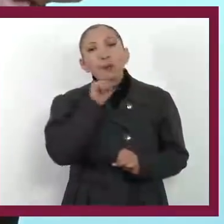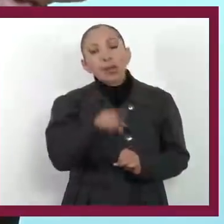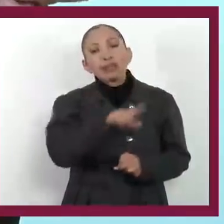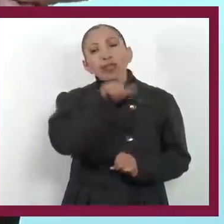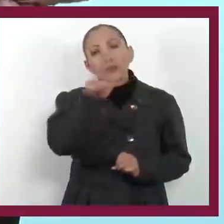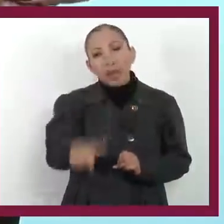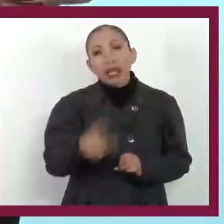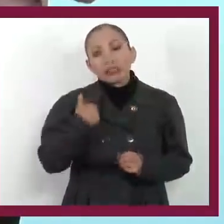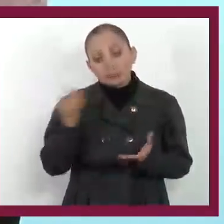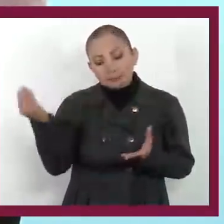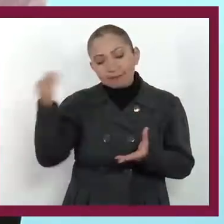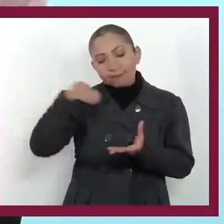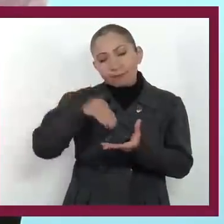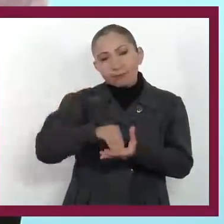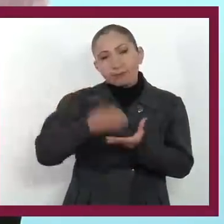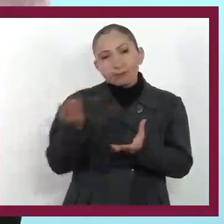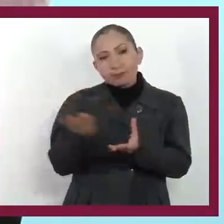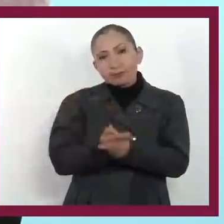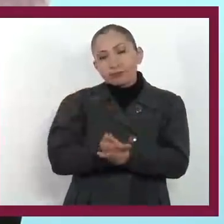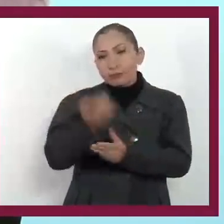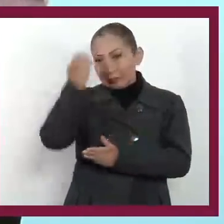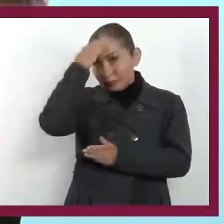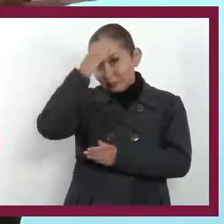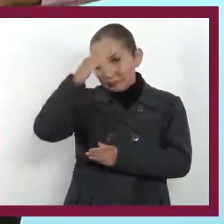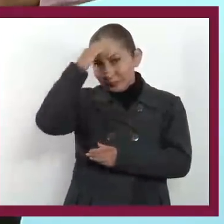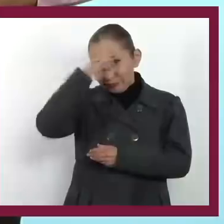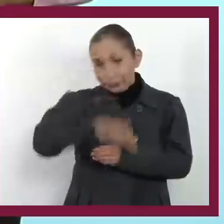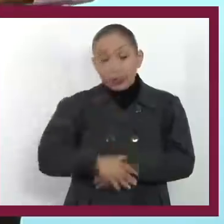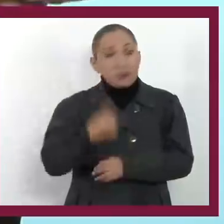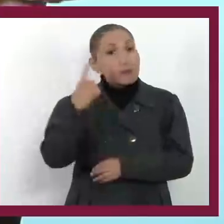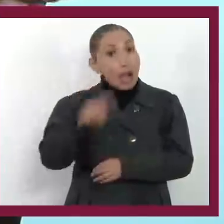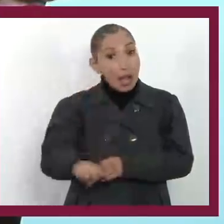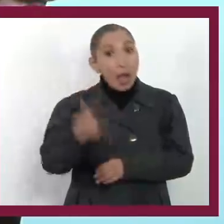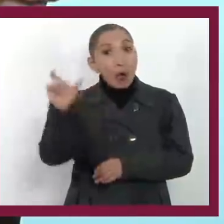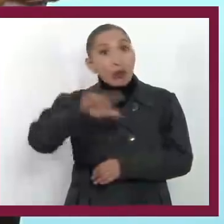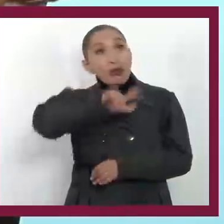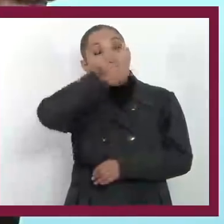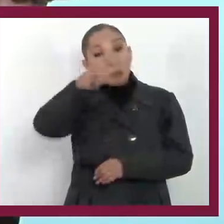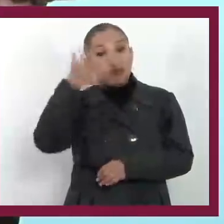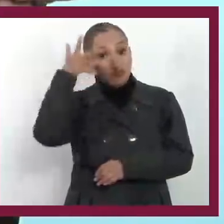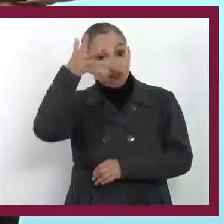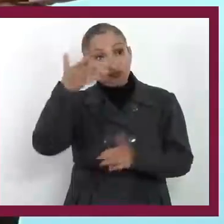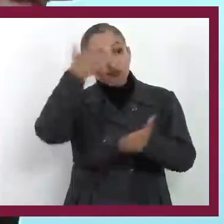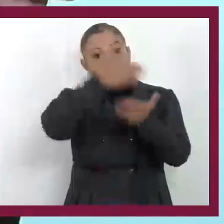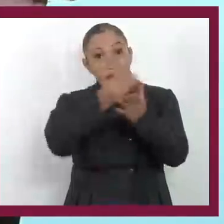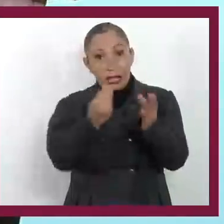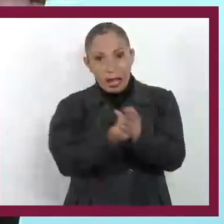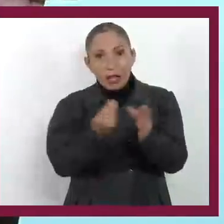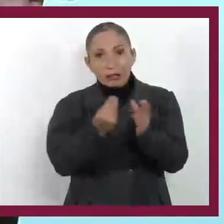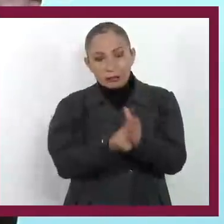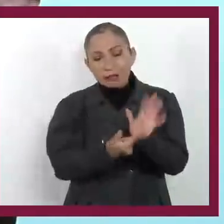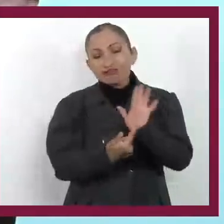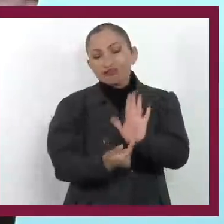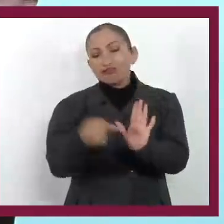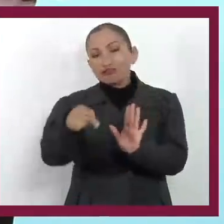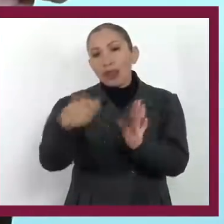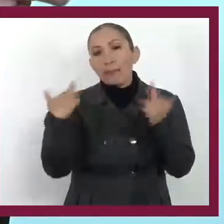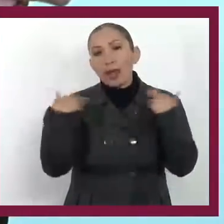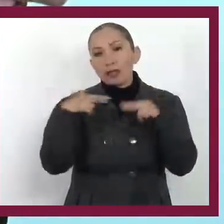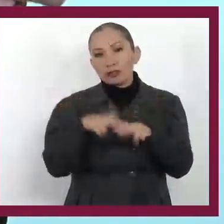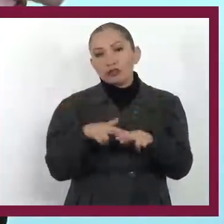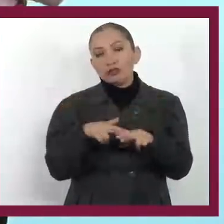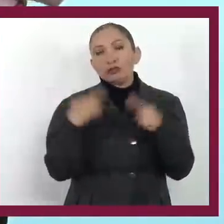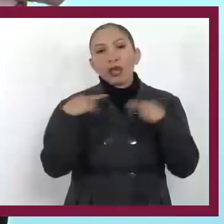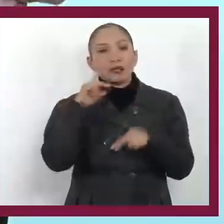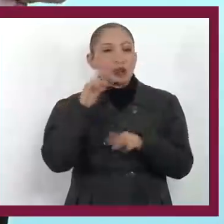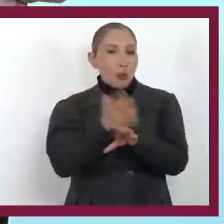posteriormente las integren a su carpeta de experiencias, a fin de que cuando regresen a clases las presenten a su maestra o